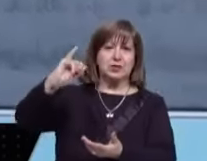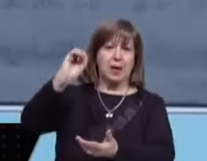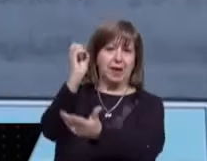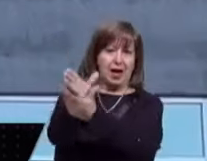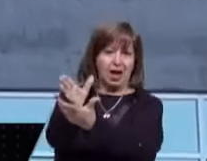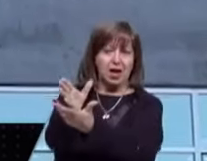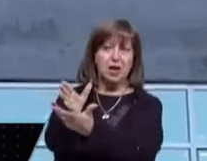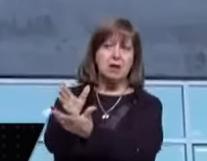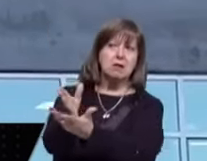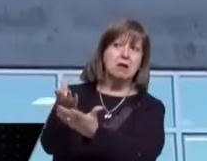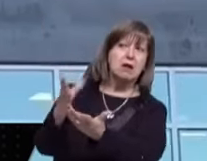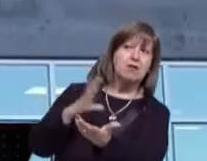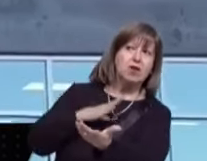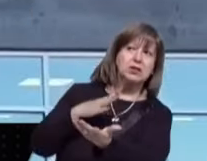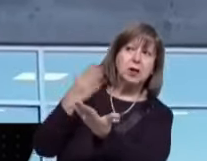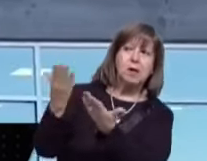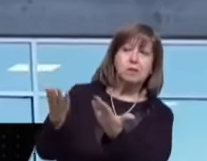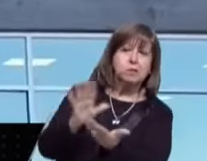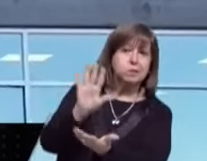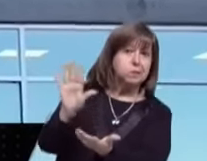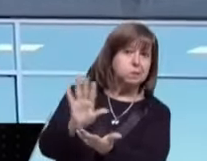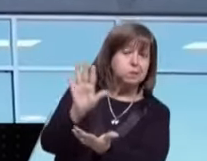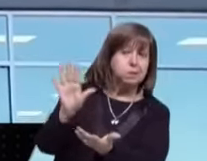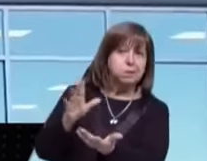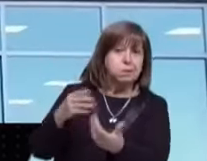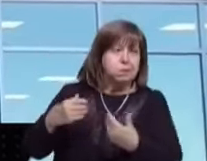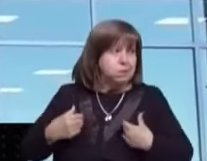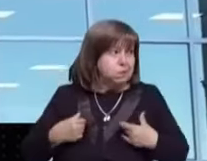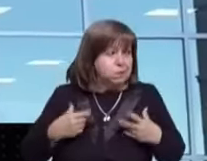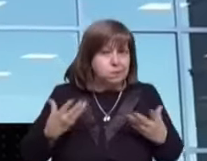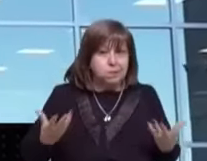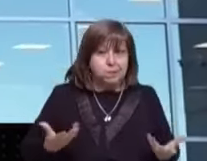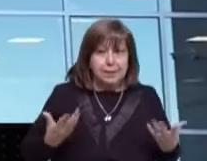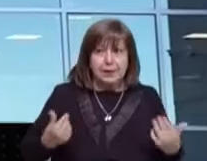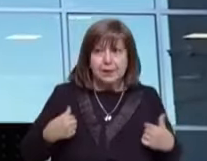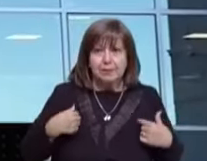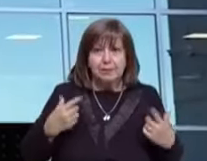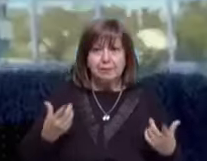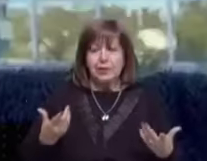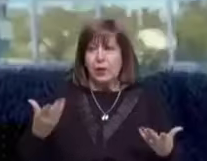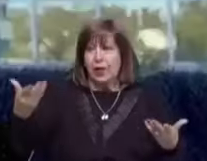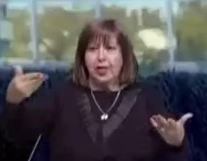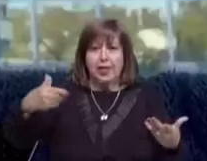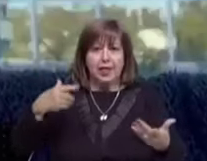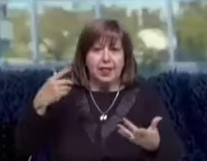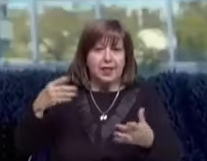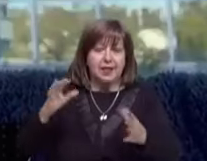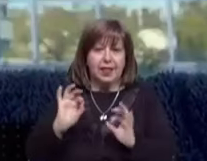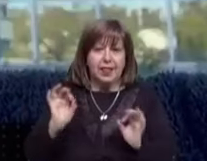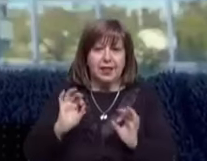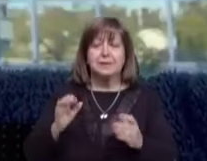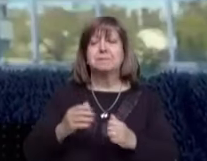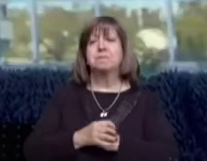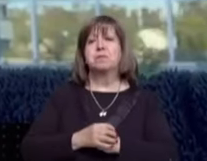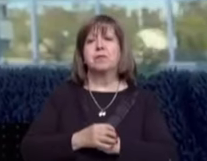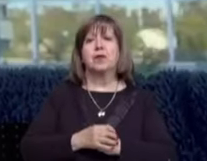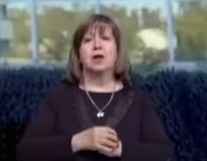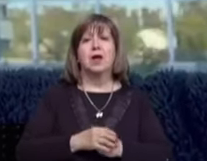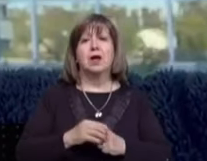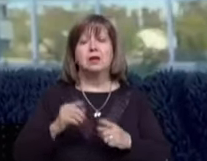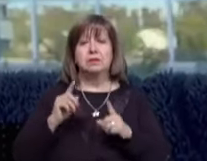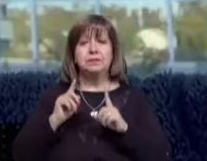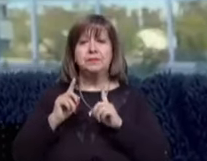todavía no tenemos novedades De nada nos sentimos totalmente desamparado por todos lados también hemos intentado